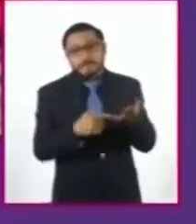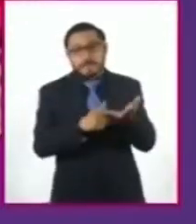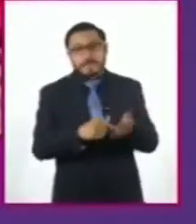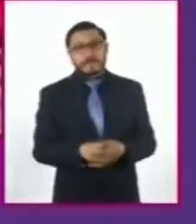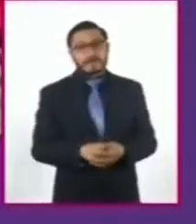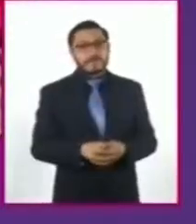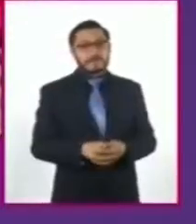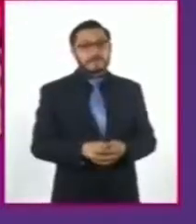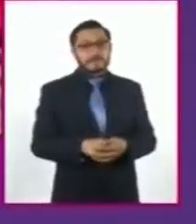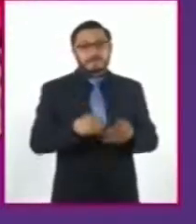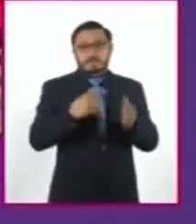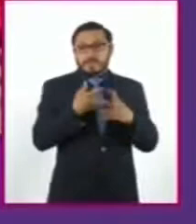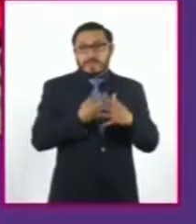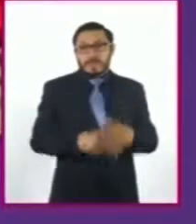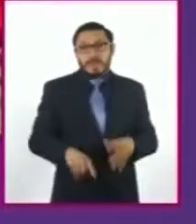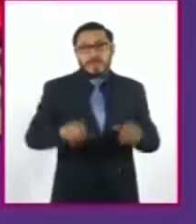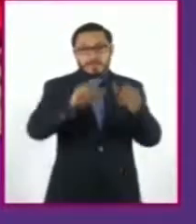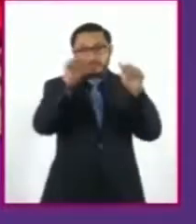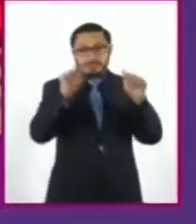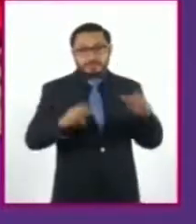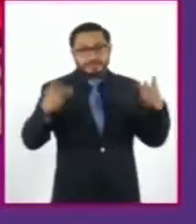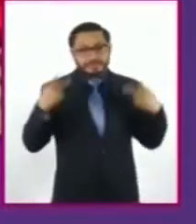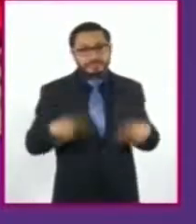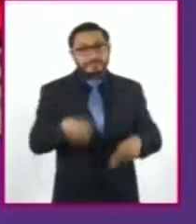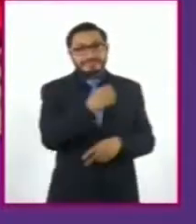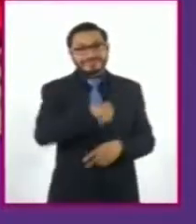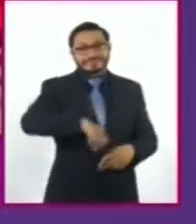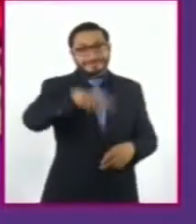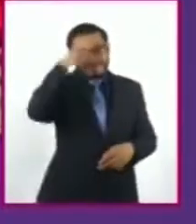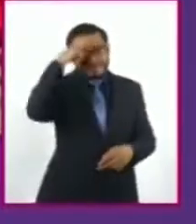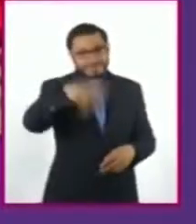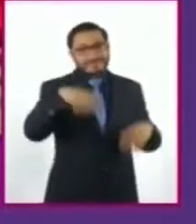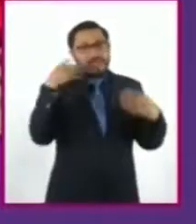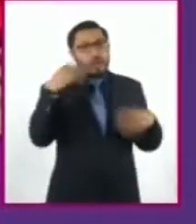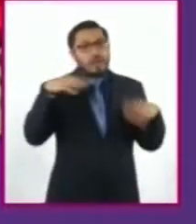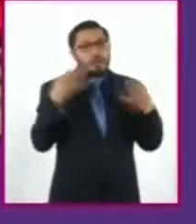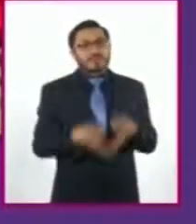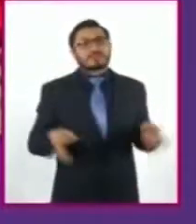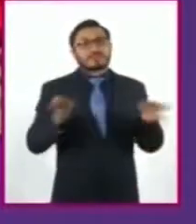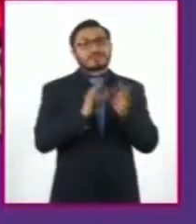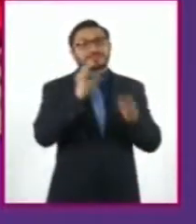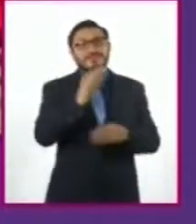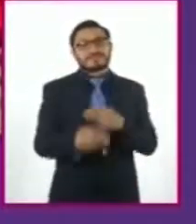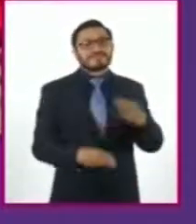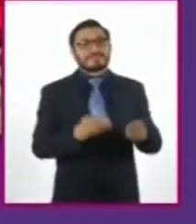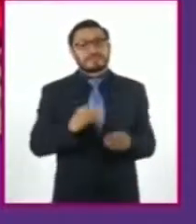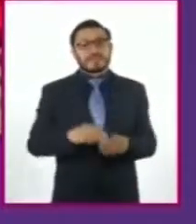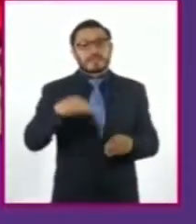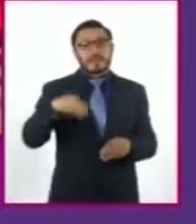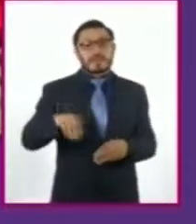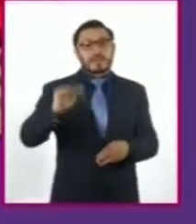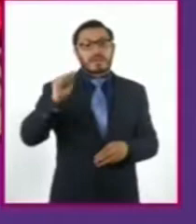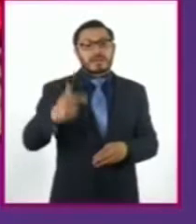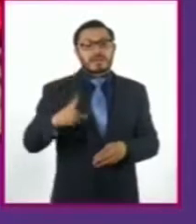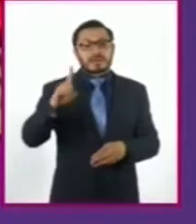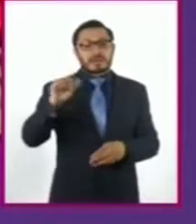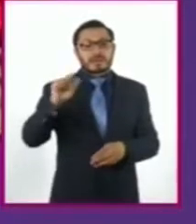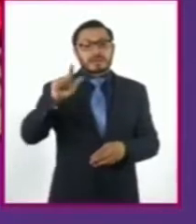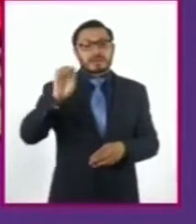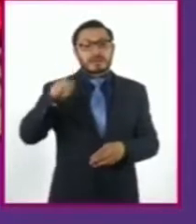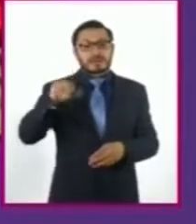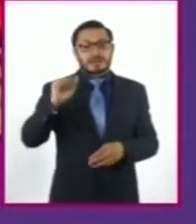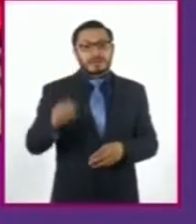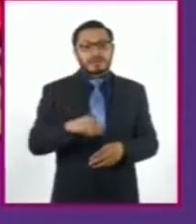Abrimos con una artista mexicana destacada a nivel mundial, Magdalena Carmen